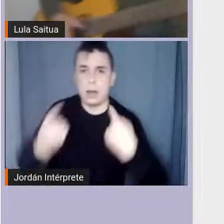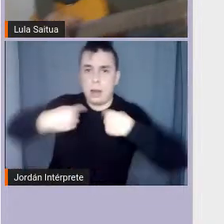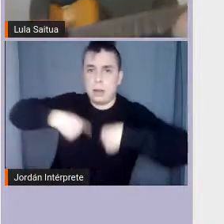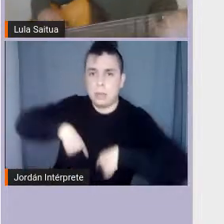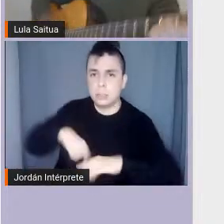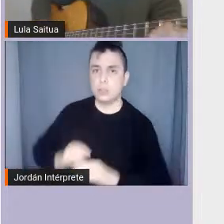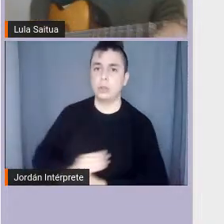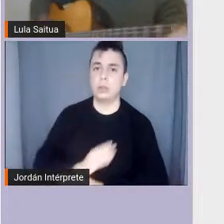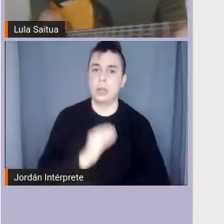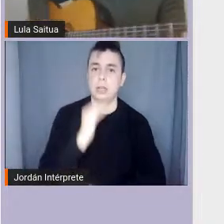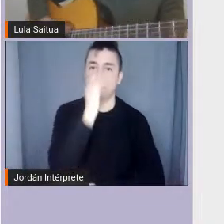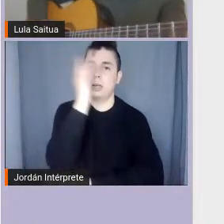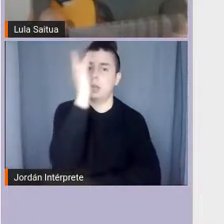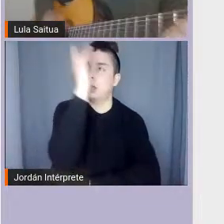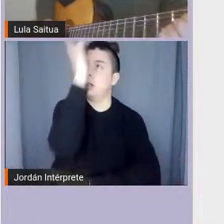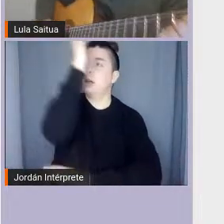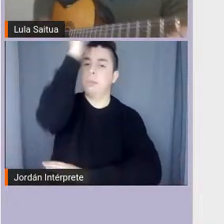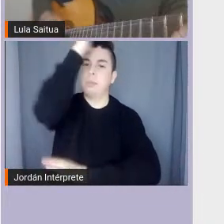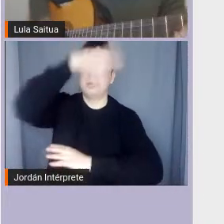para que yo crezca,